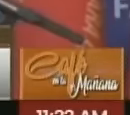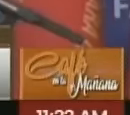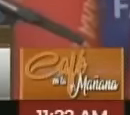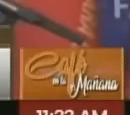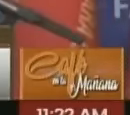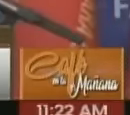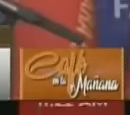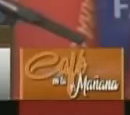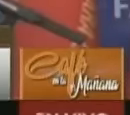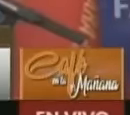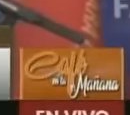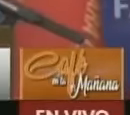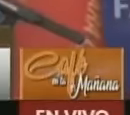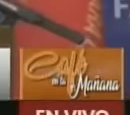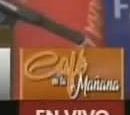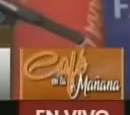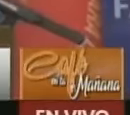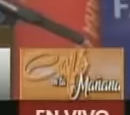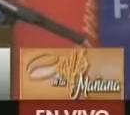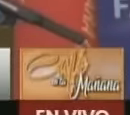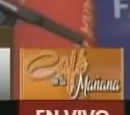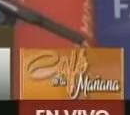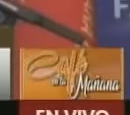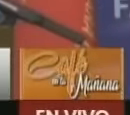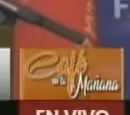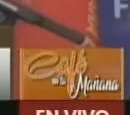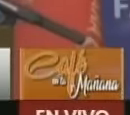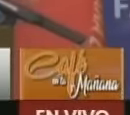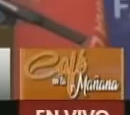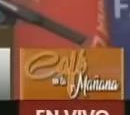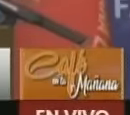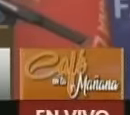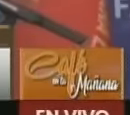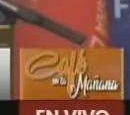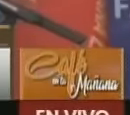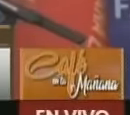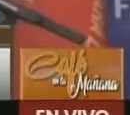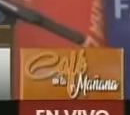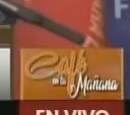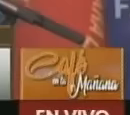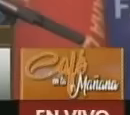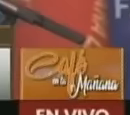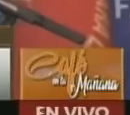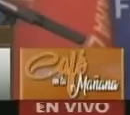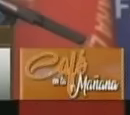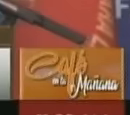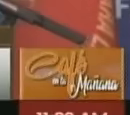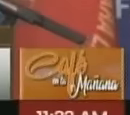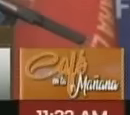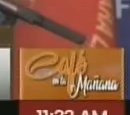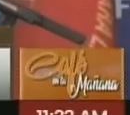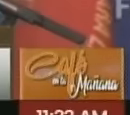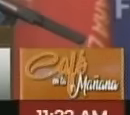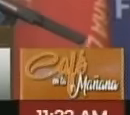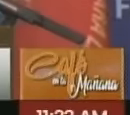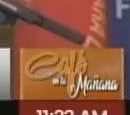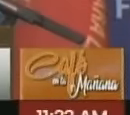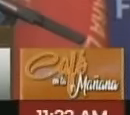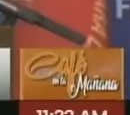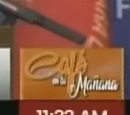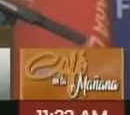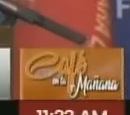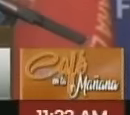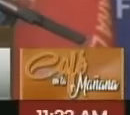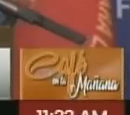Estar en este exquisito escenario con nuestra Fuerza Armada Nacional Bolivariana.